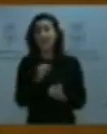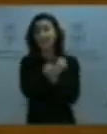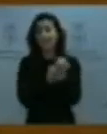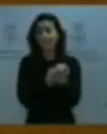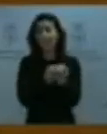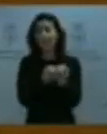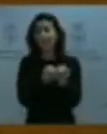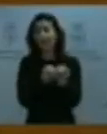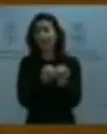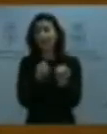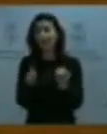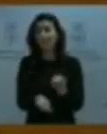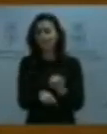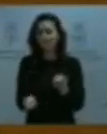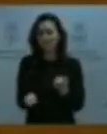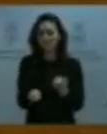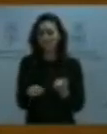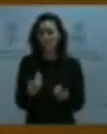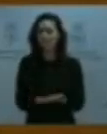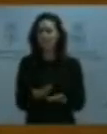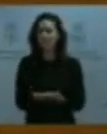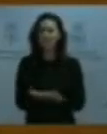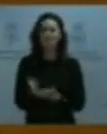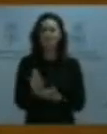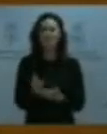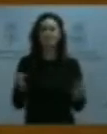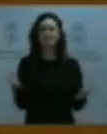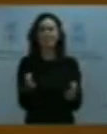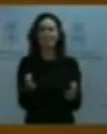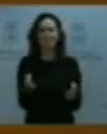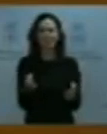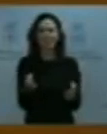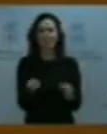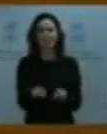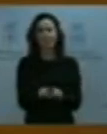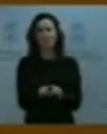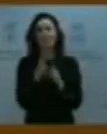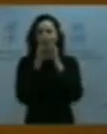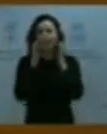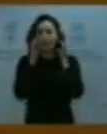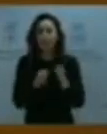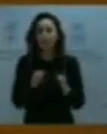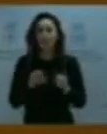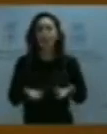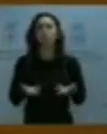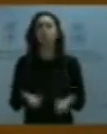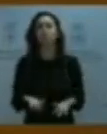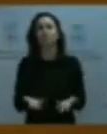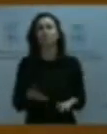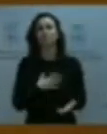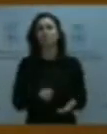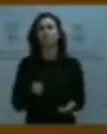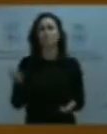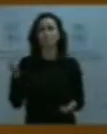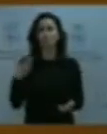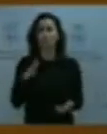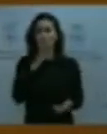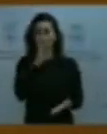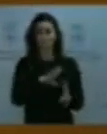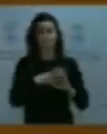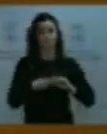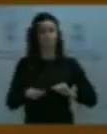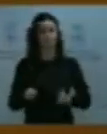siguen intentando con la boca pequeña y no tendrán empatía porque van a aplicar ninguna solución a un problema cada vez mayor que